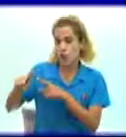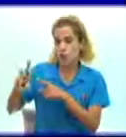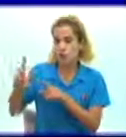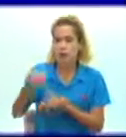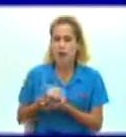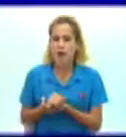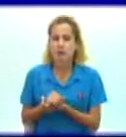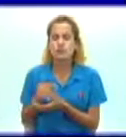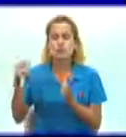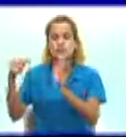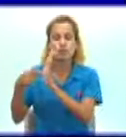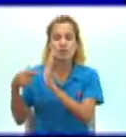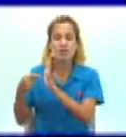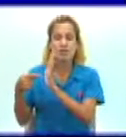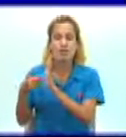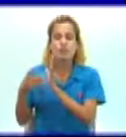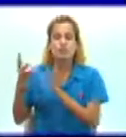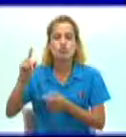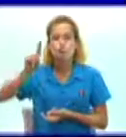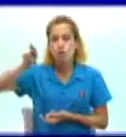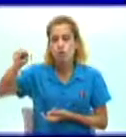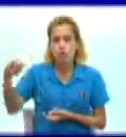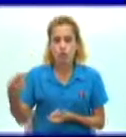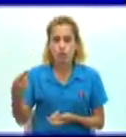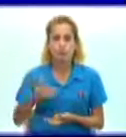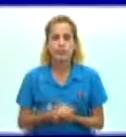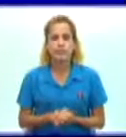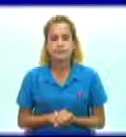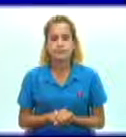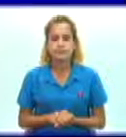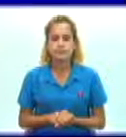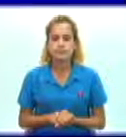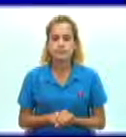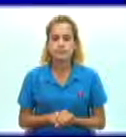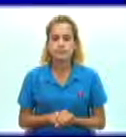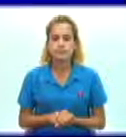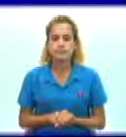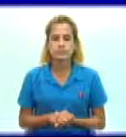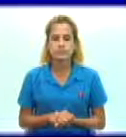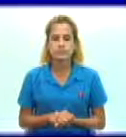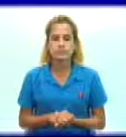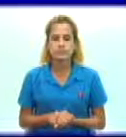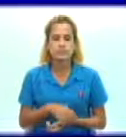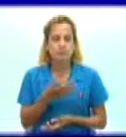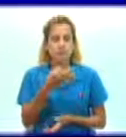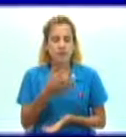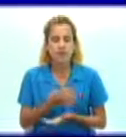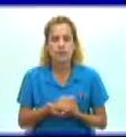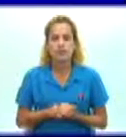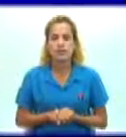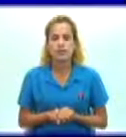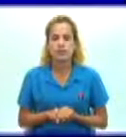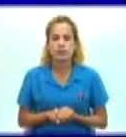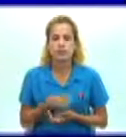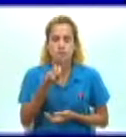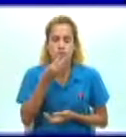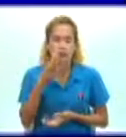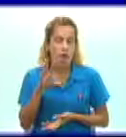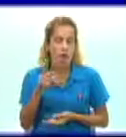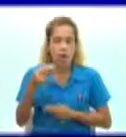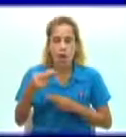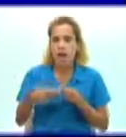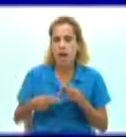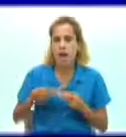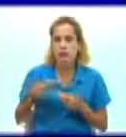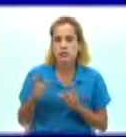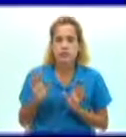es una multiplicación de expresiones decimales. Es decir, podemos realizarlo de una de las maneras,